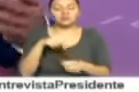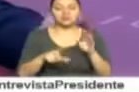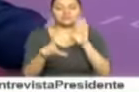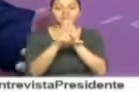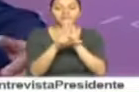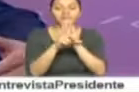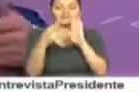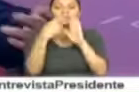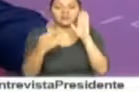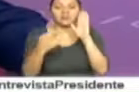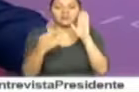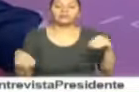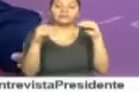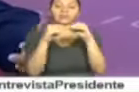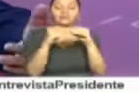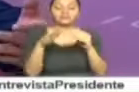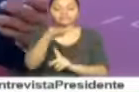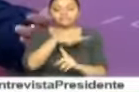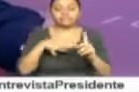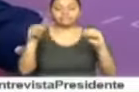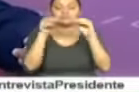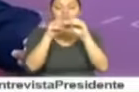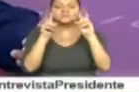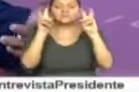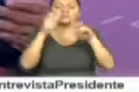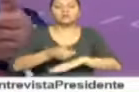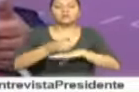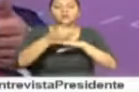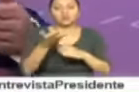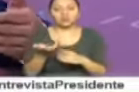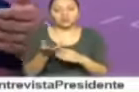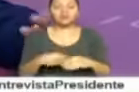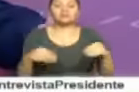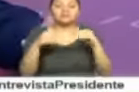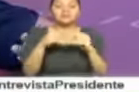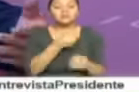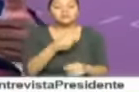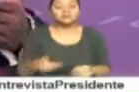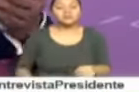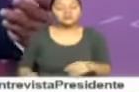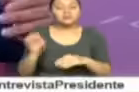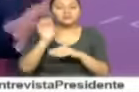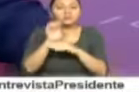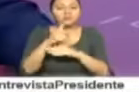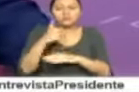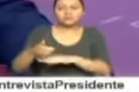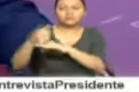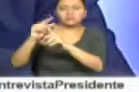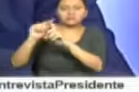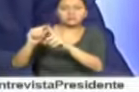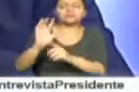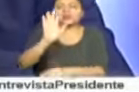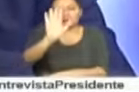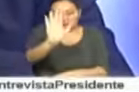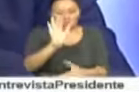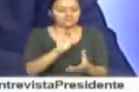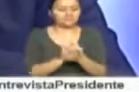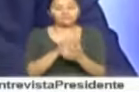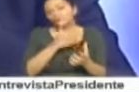reglamentos no contemplan o abarcan el ámbito de una autoridad civil o inclusive el presidente de la República, que es la máxima autoridad. Mira, lo digo en mi